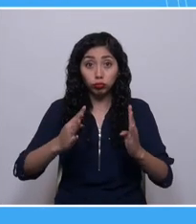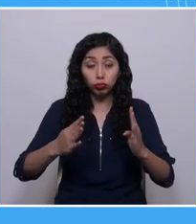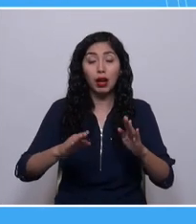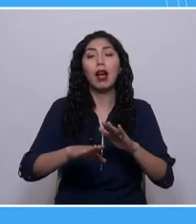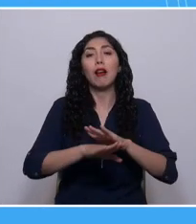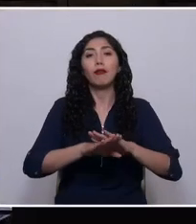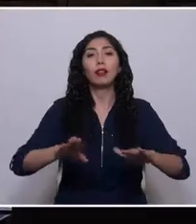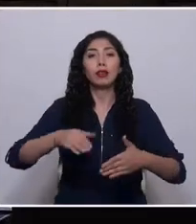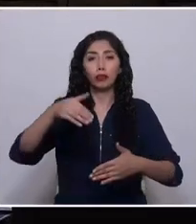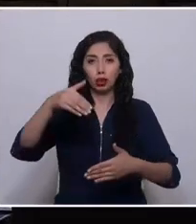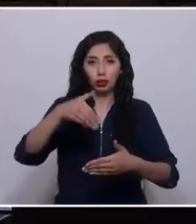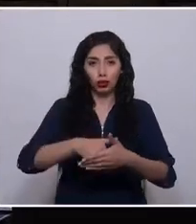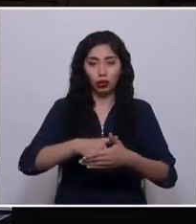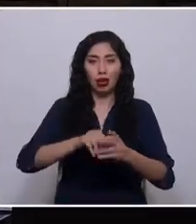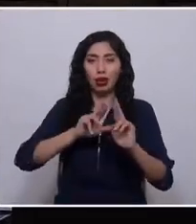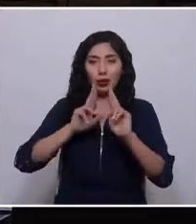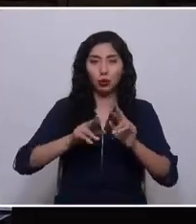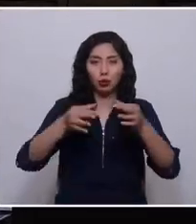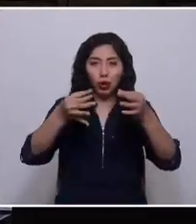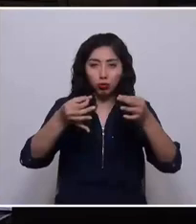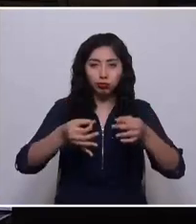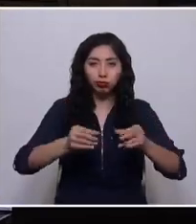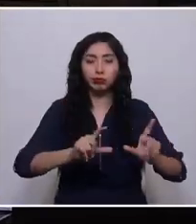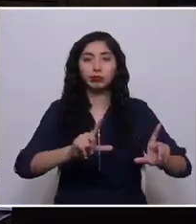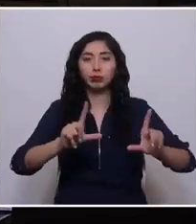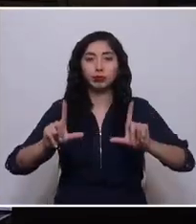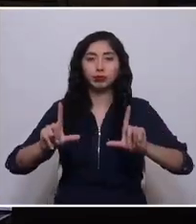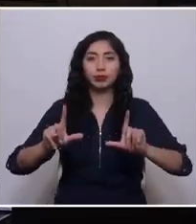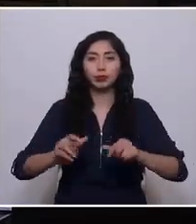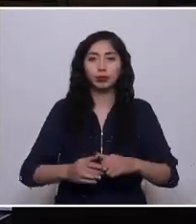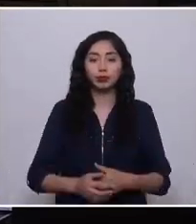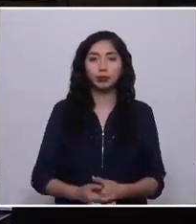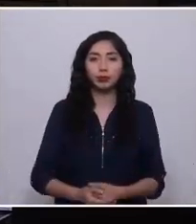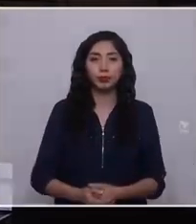votación, resultado de la votación.